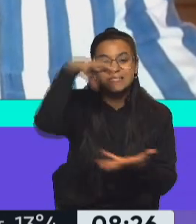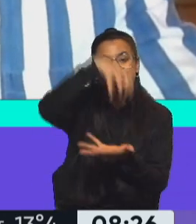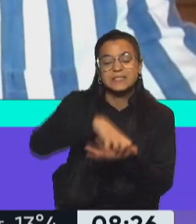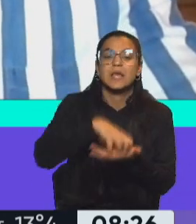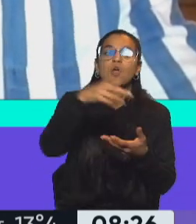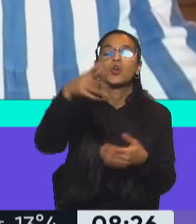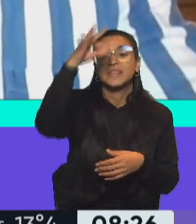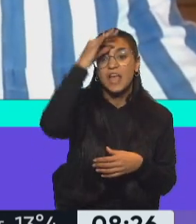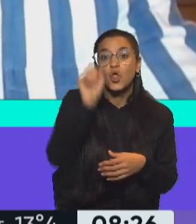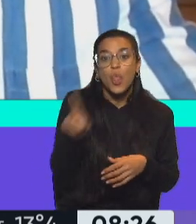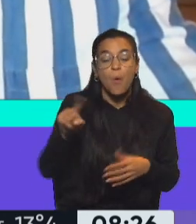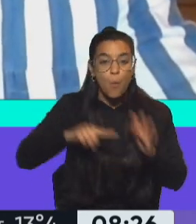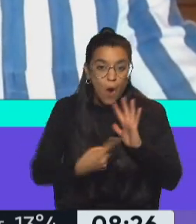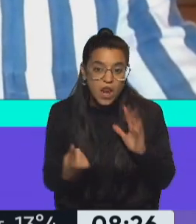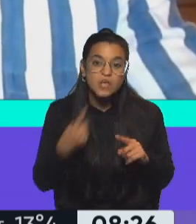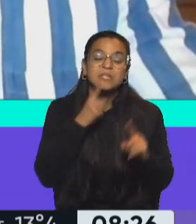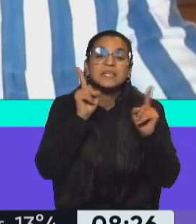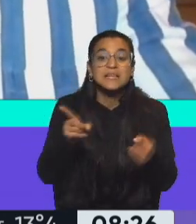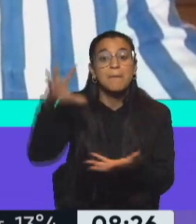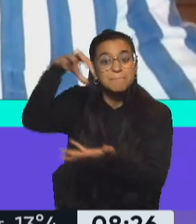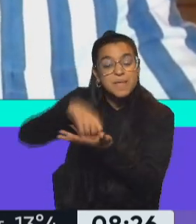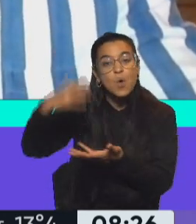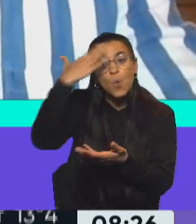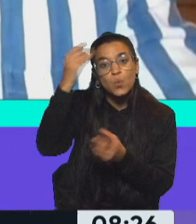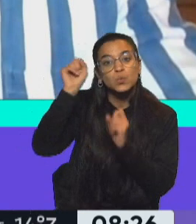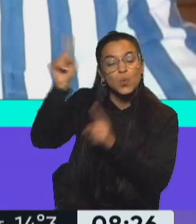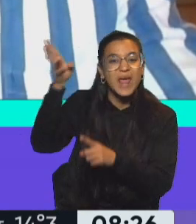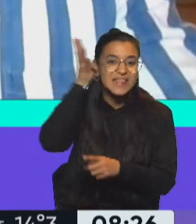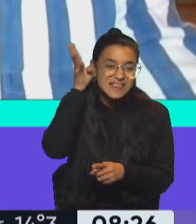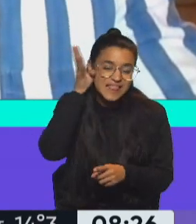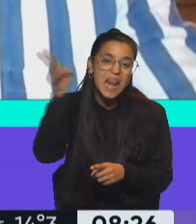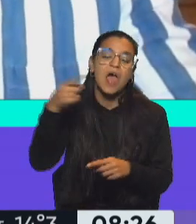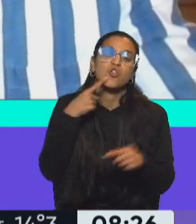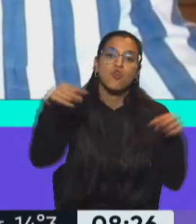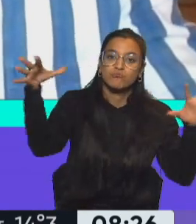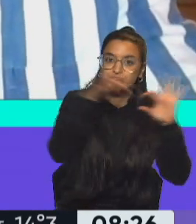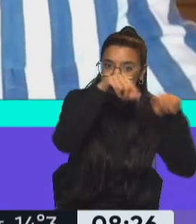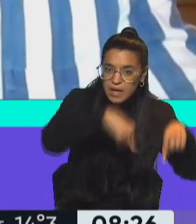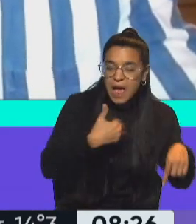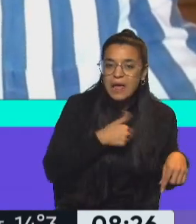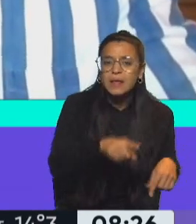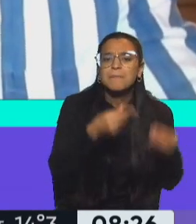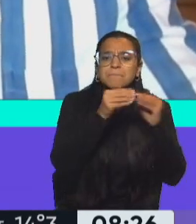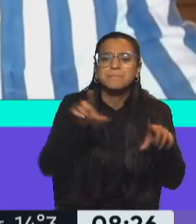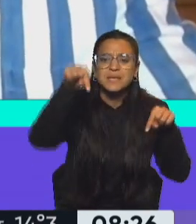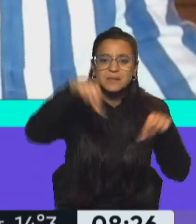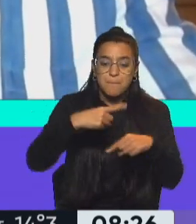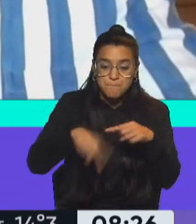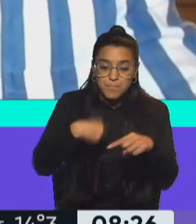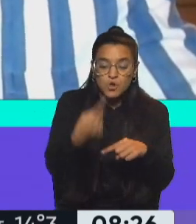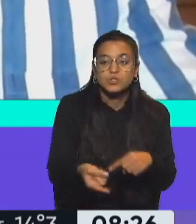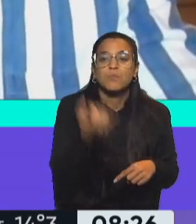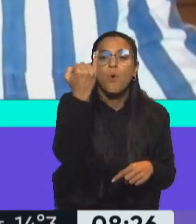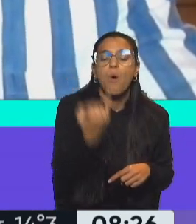Buenos Aires, más el Instituto Italiano de Cultura, la Fundación Cinemateca Argentina. Va a estar comenzando este próximo